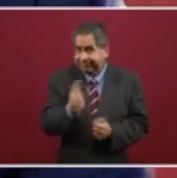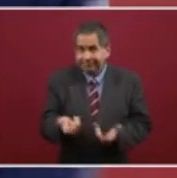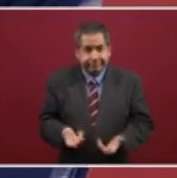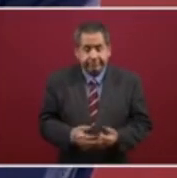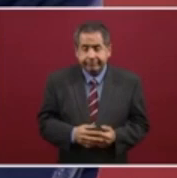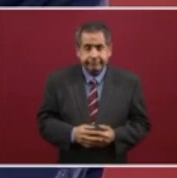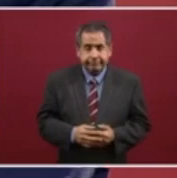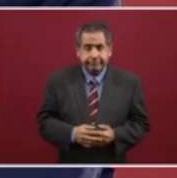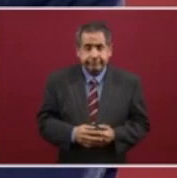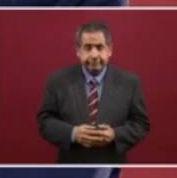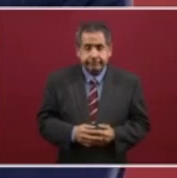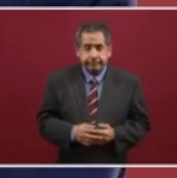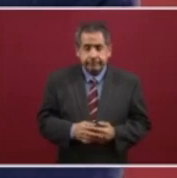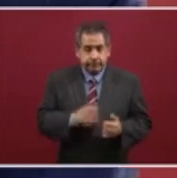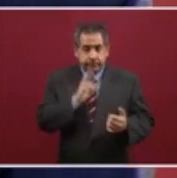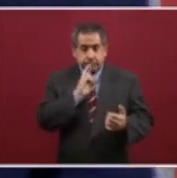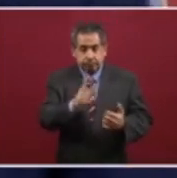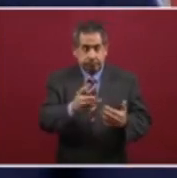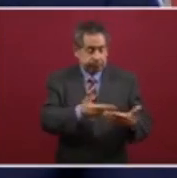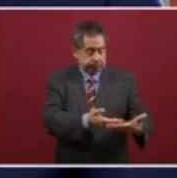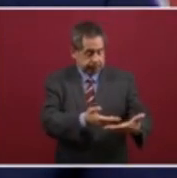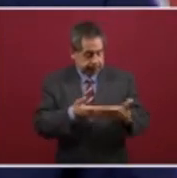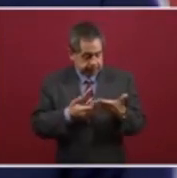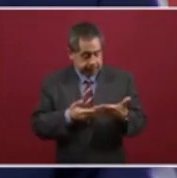En los reportes